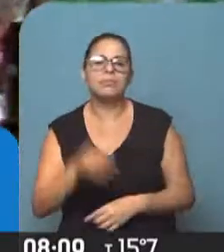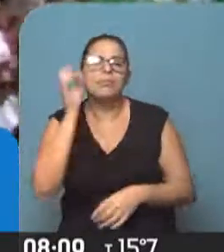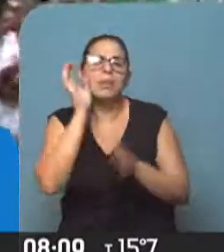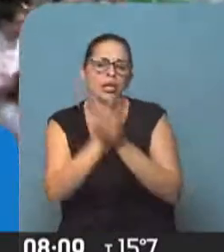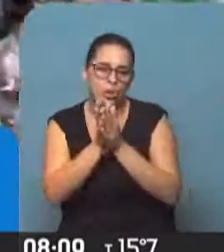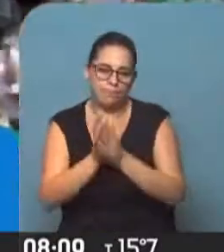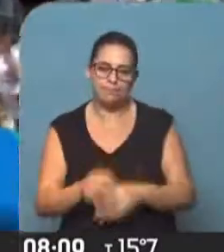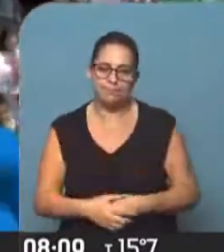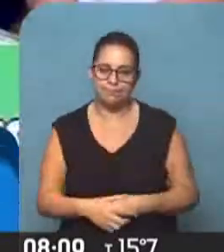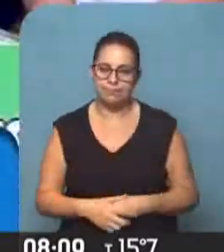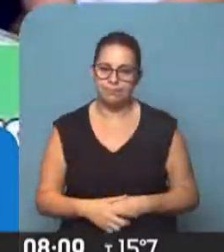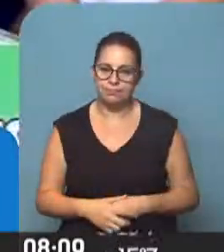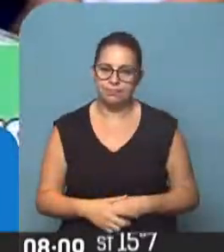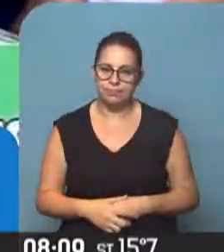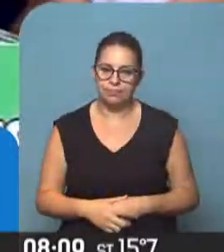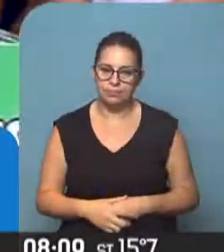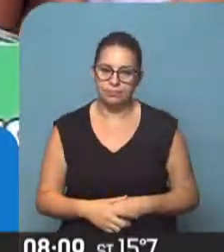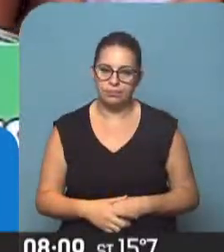Discúlpenme,